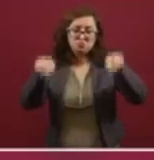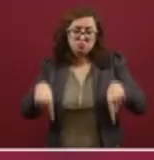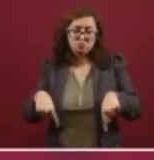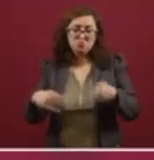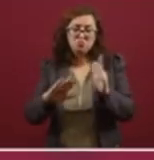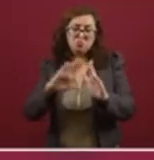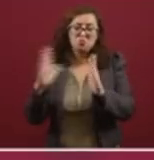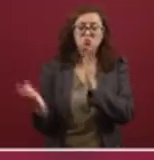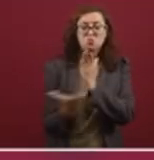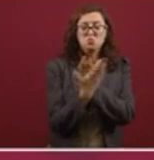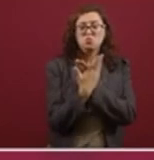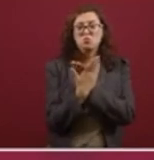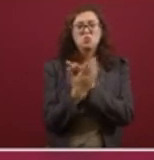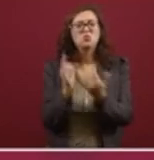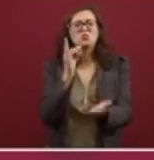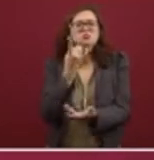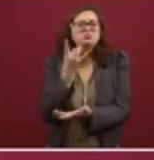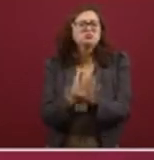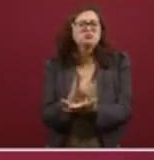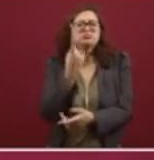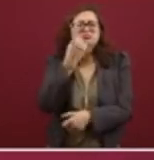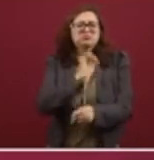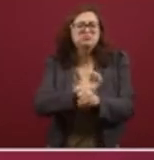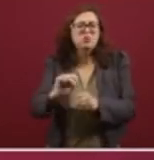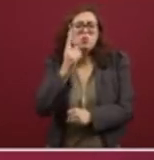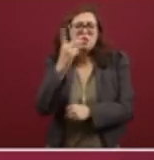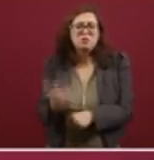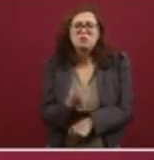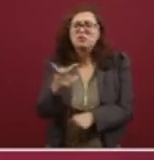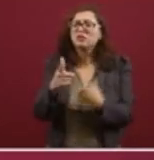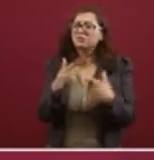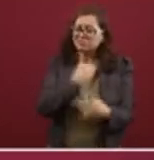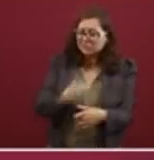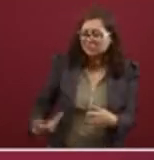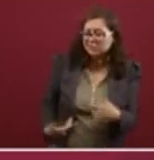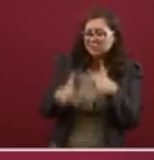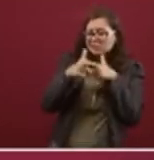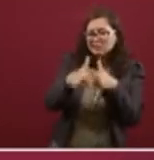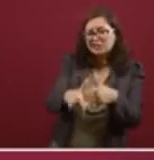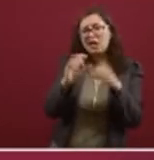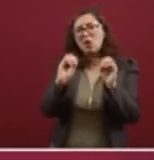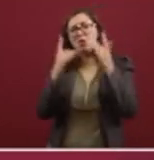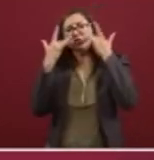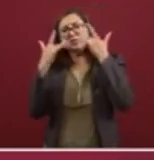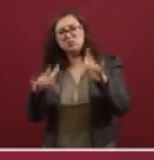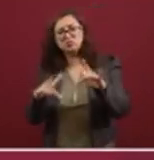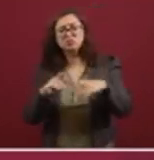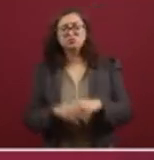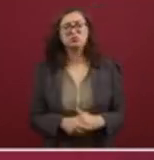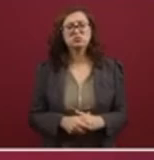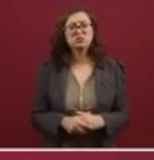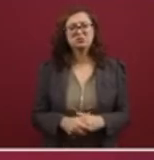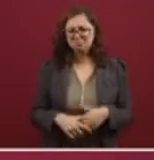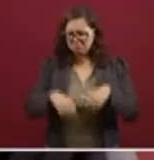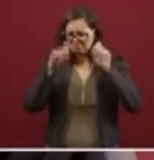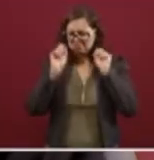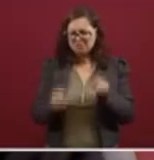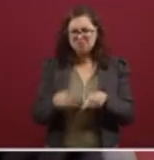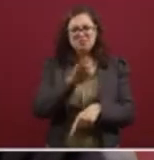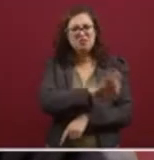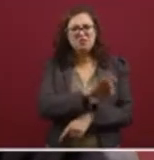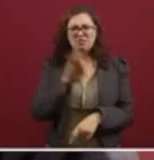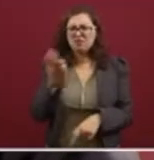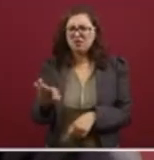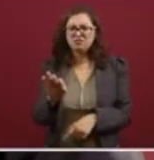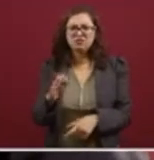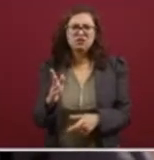mandato. Señaló que esa fecha sería un buen día ante la falta de consenso por parte de legisladores de oposición para que este ejercicio